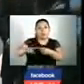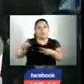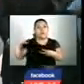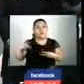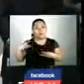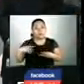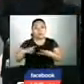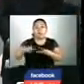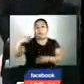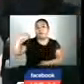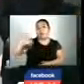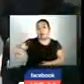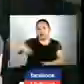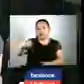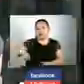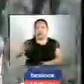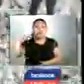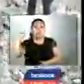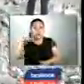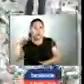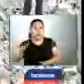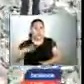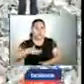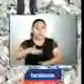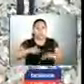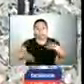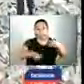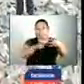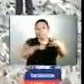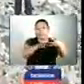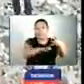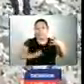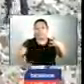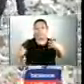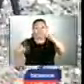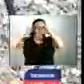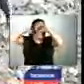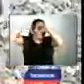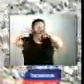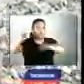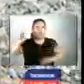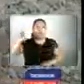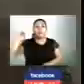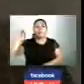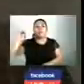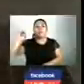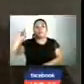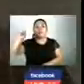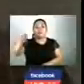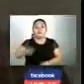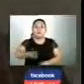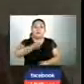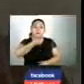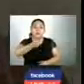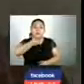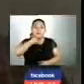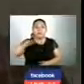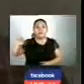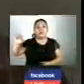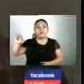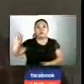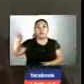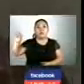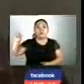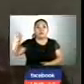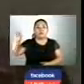y Colombia los han implementado. Con imágenes de Roberto Martínez, este es un informe para Noticiero Hechos, de